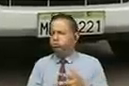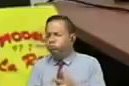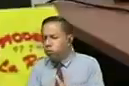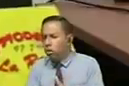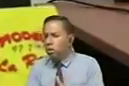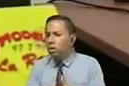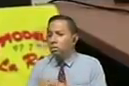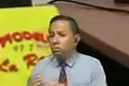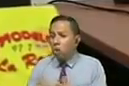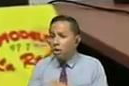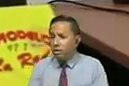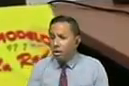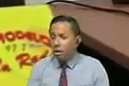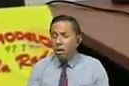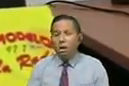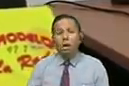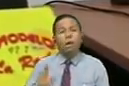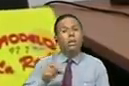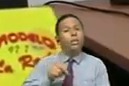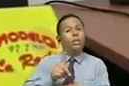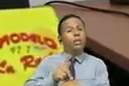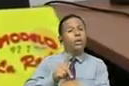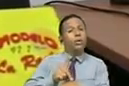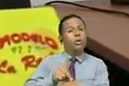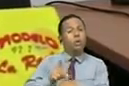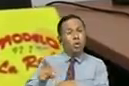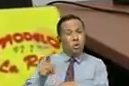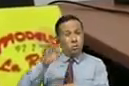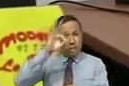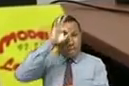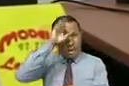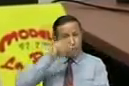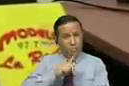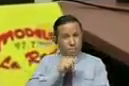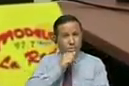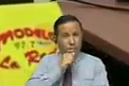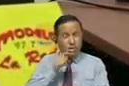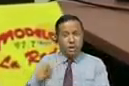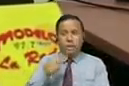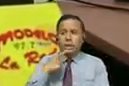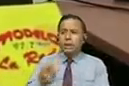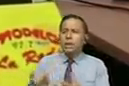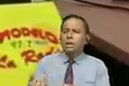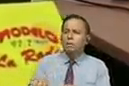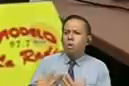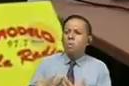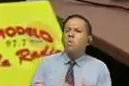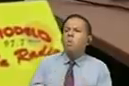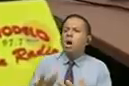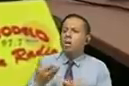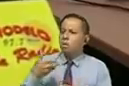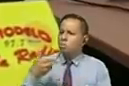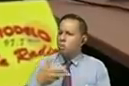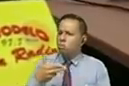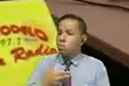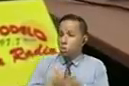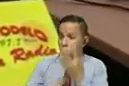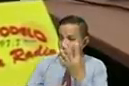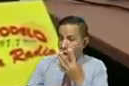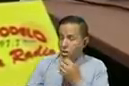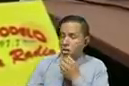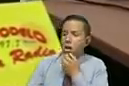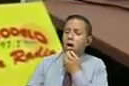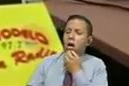deceso. Informaciones de los médicos de la clínica indican 4 disparos. Los niños que todavía están siendo revisados ya que